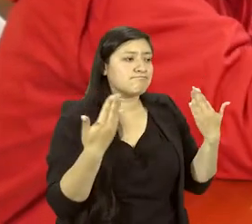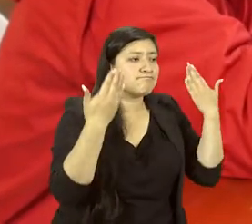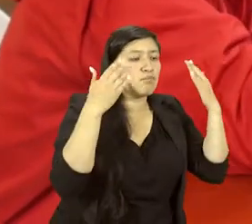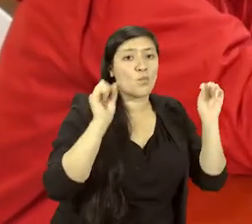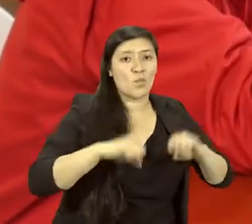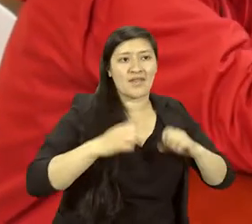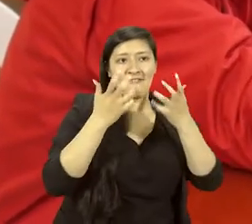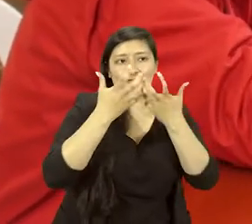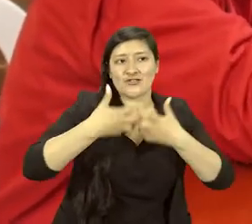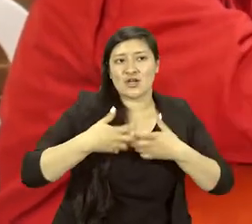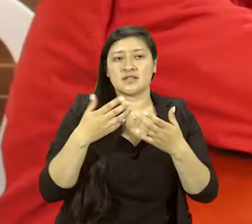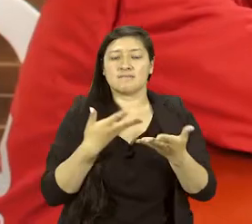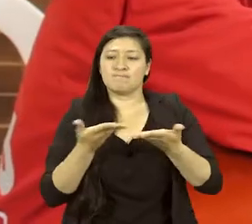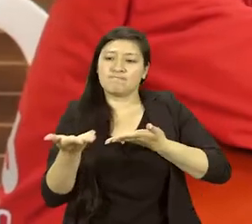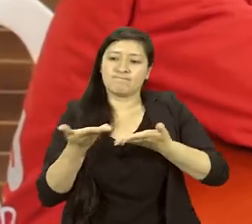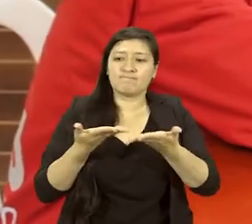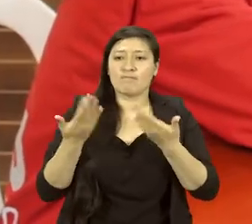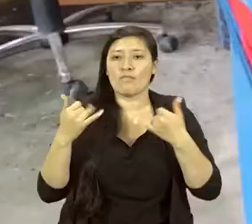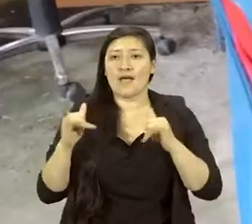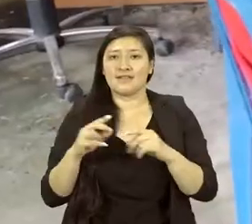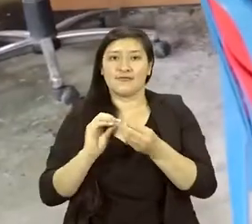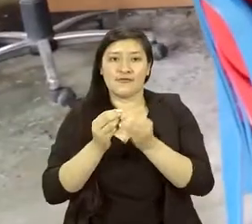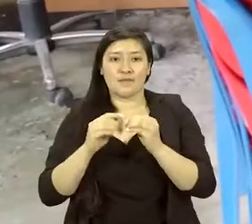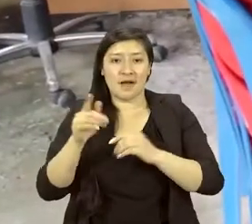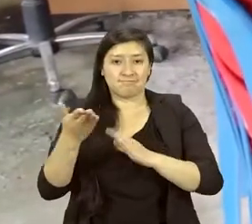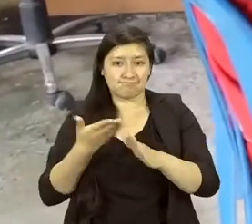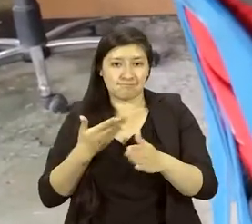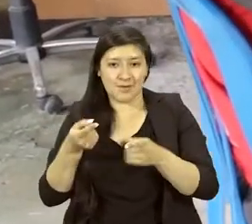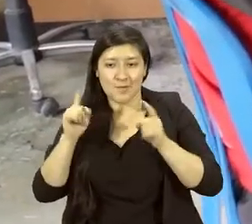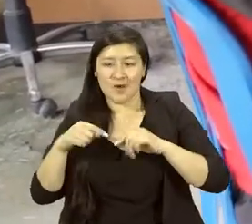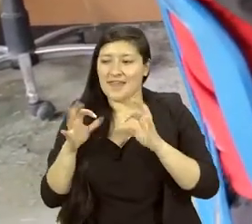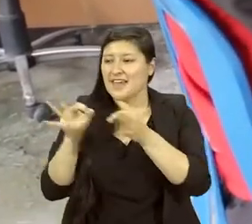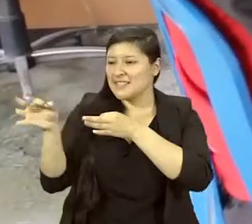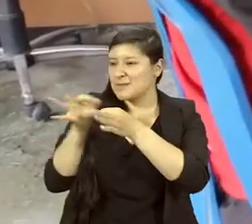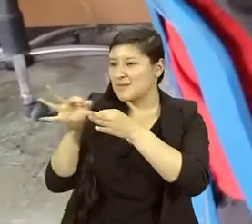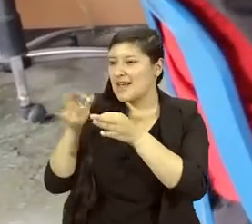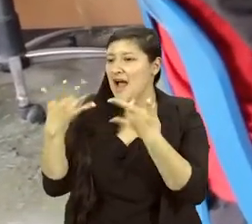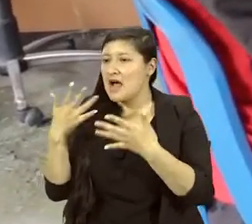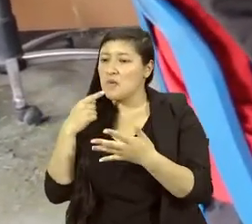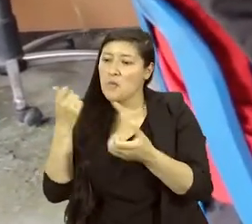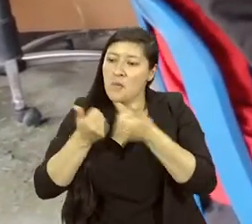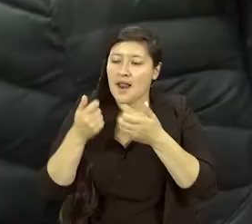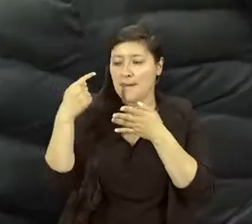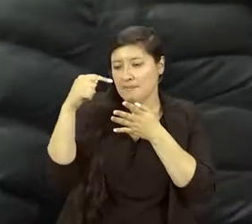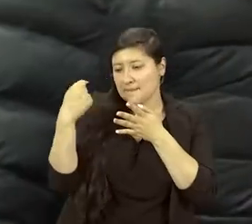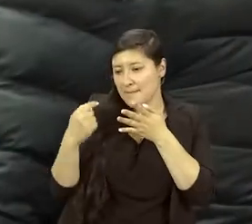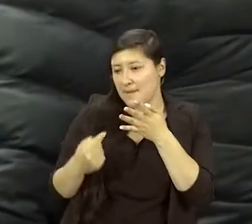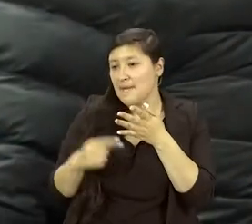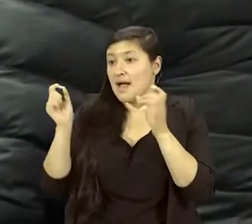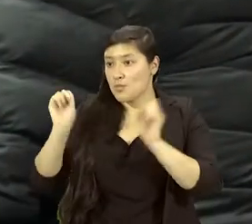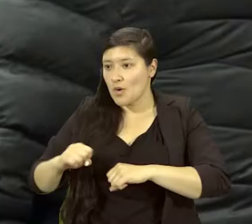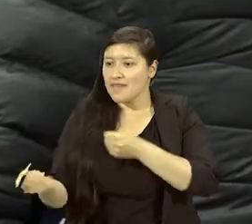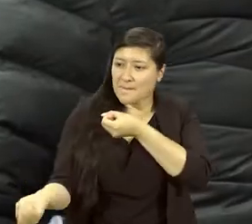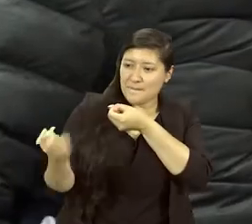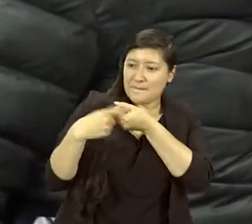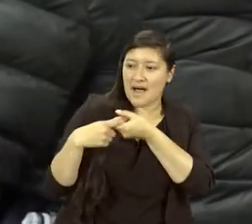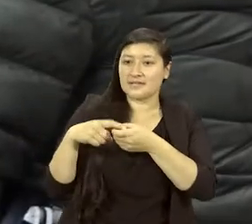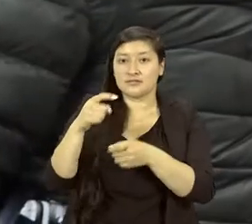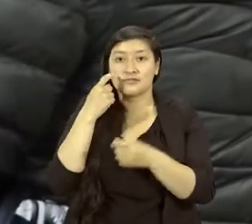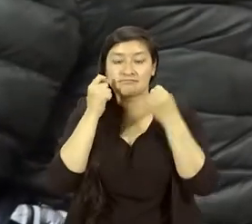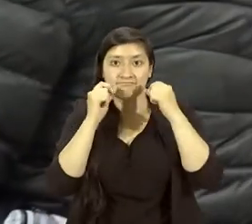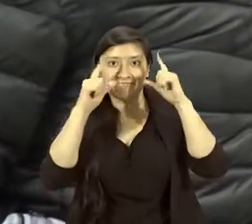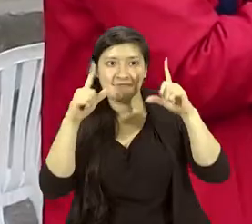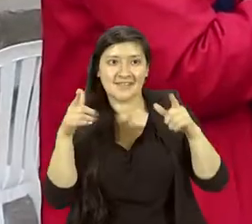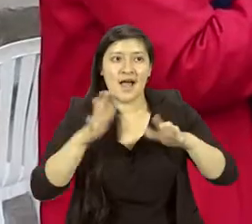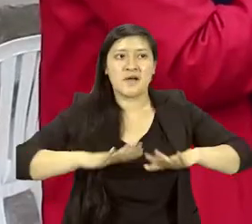Pasto para que los funcionarios socialicen esta nueva oferta y le expliquen a la ciudadanía cuáles son los requisitos para acceder.